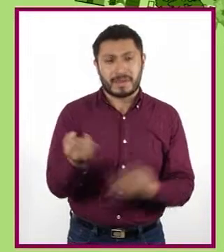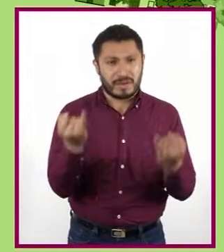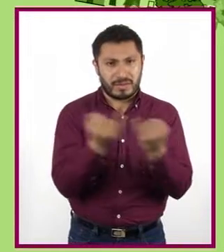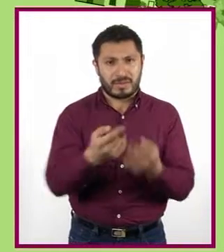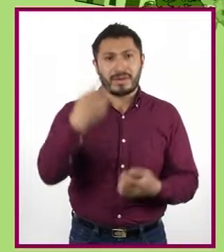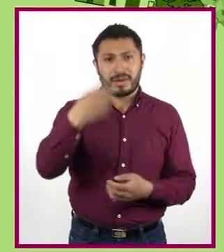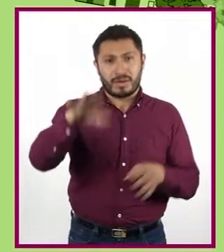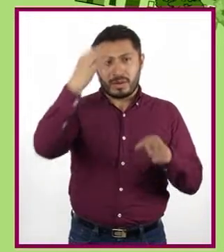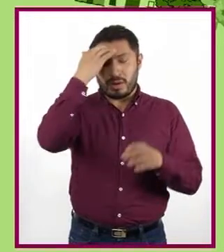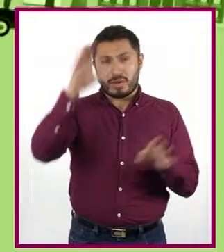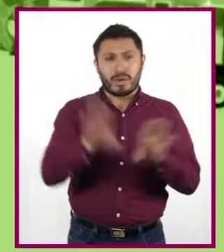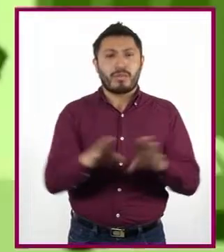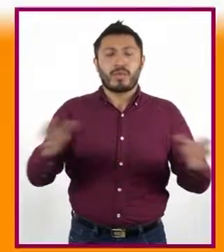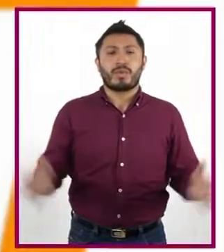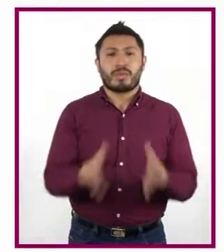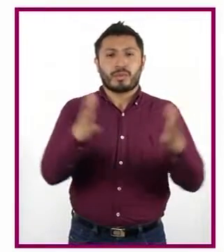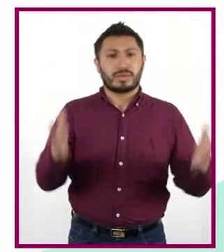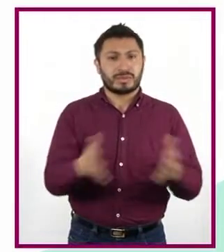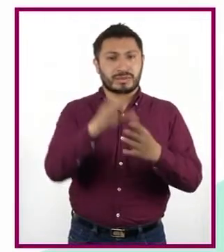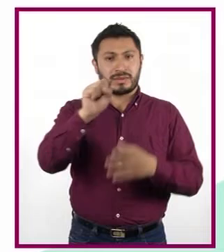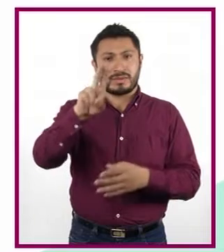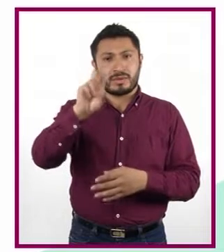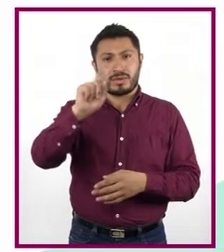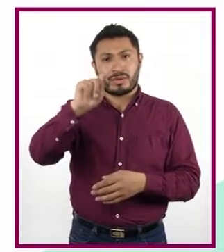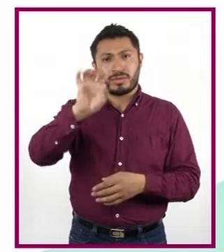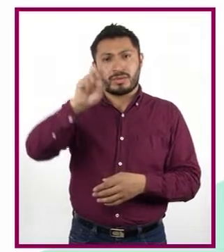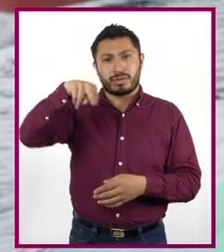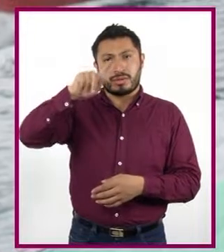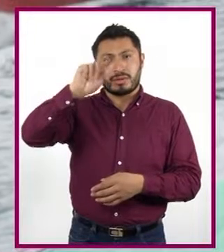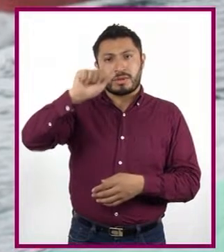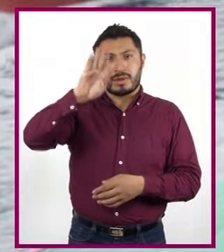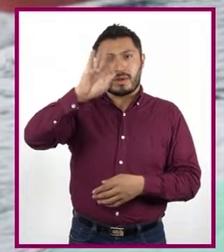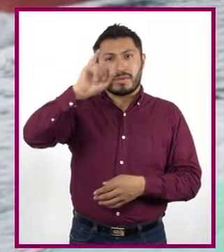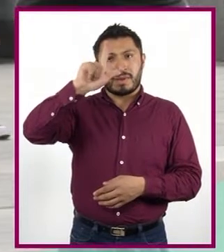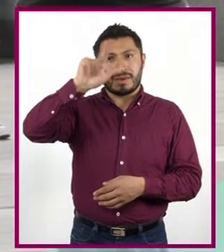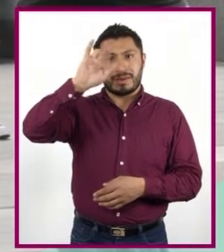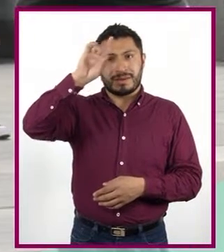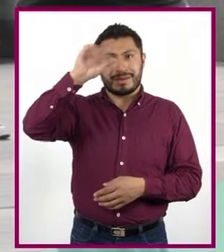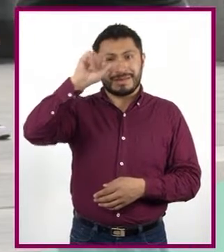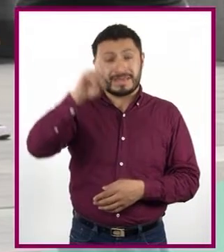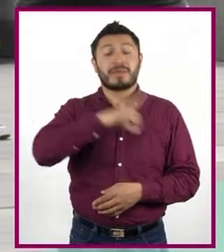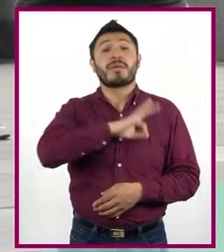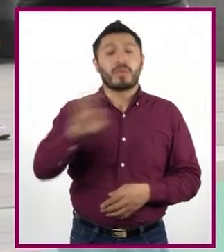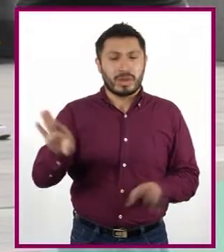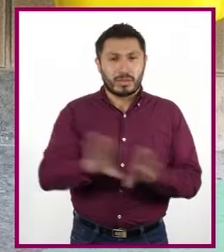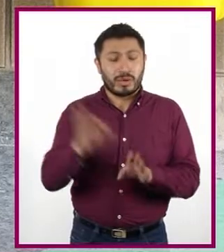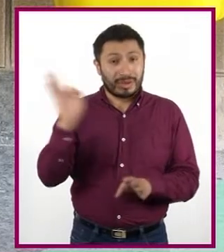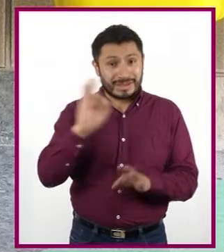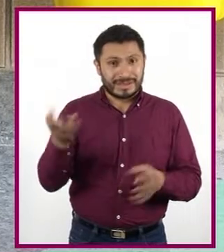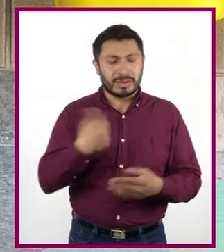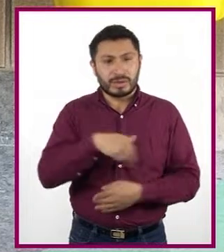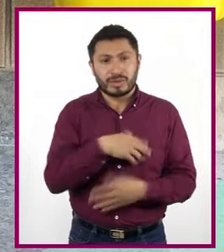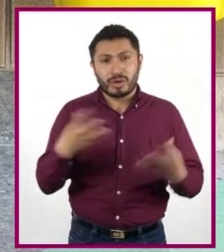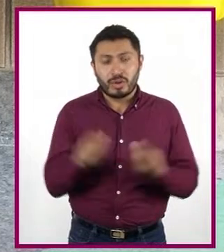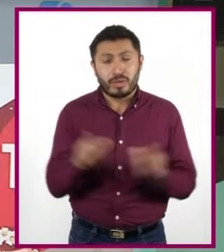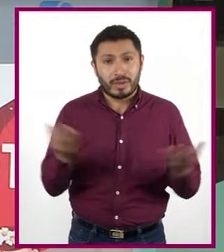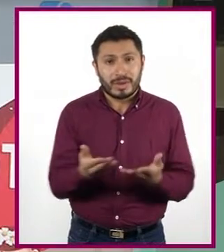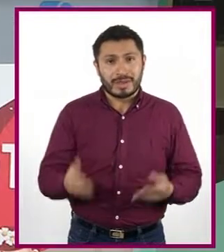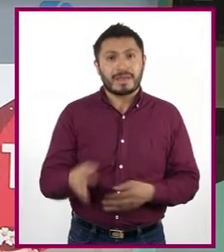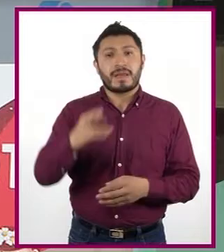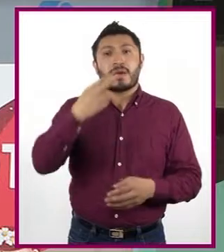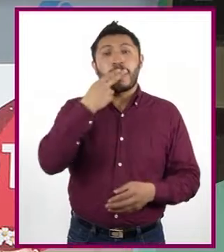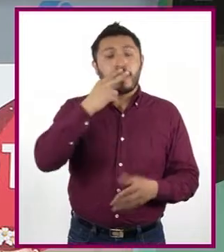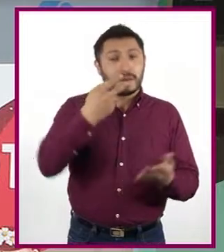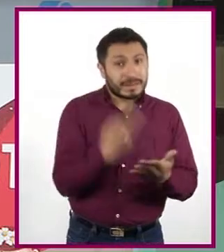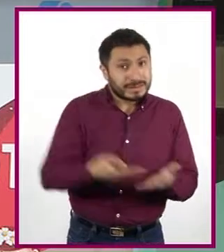como sustentabilidad. El desarrollo sustentable es posible si actuamos juntos, si reusamos,